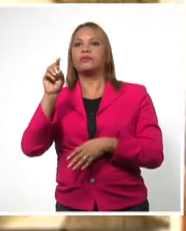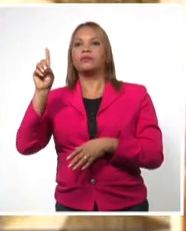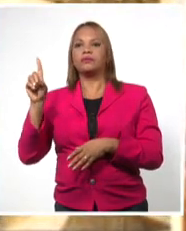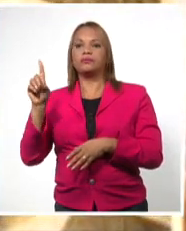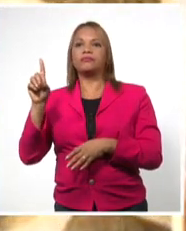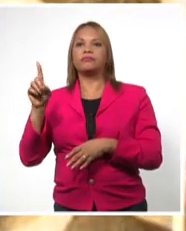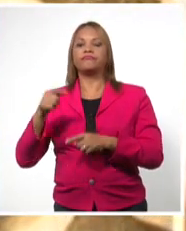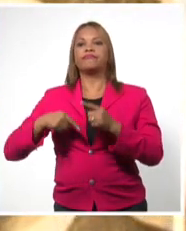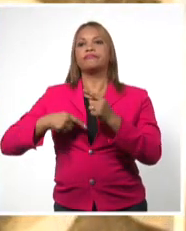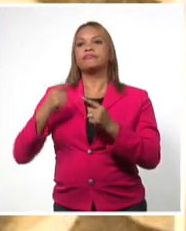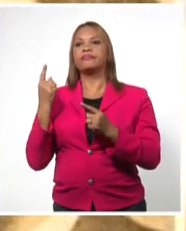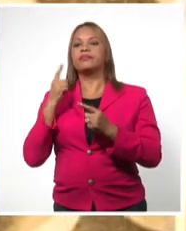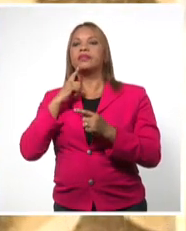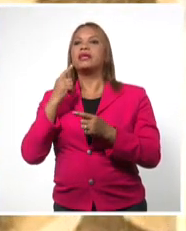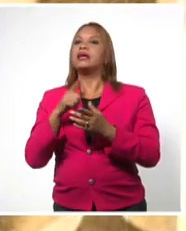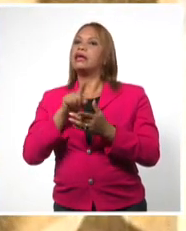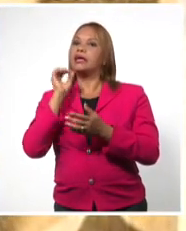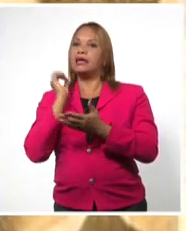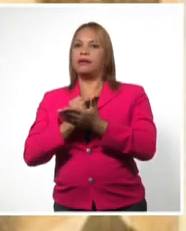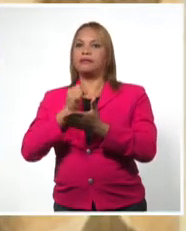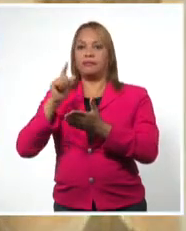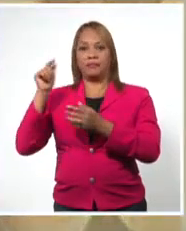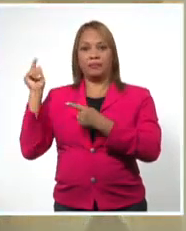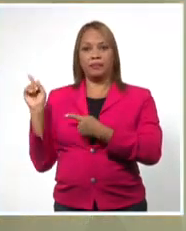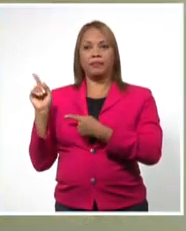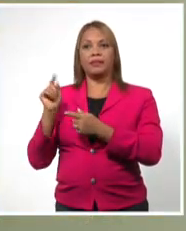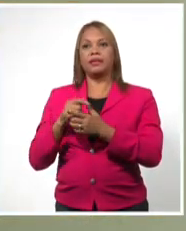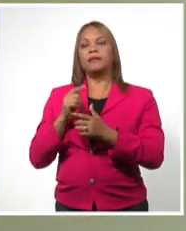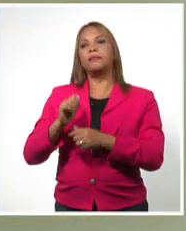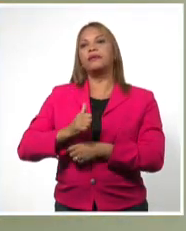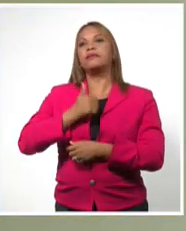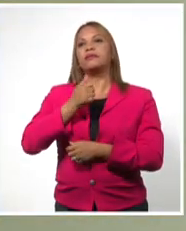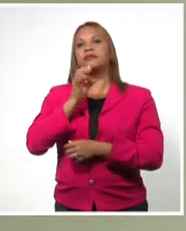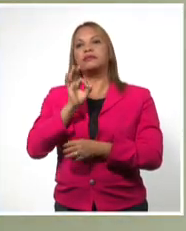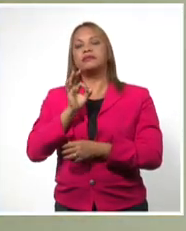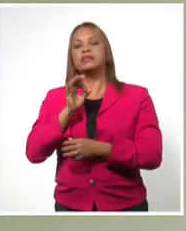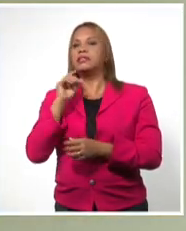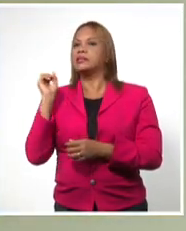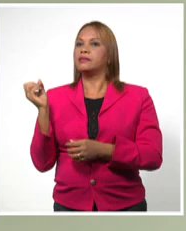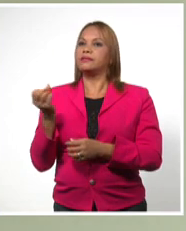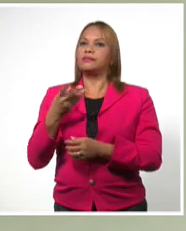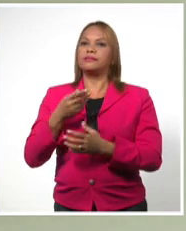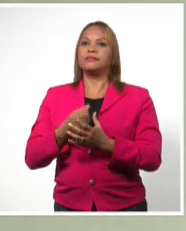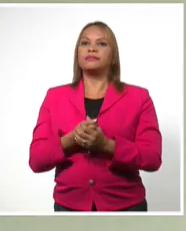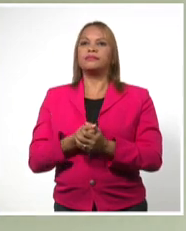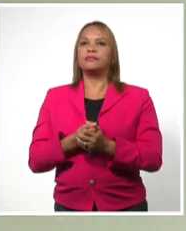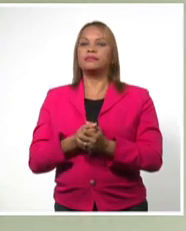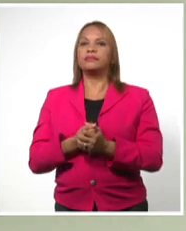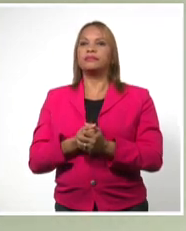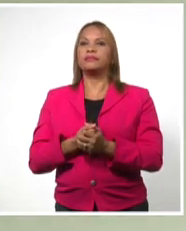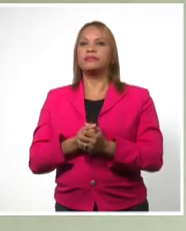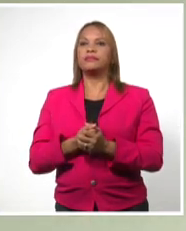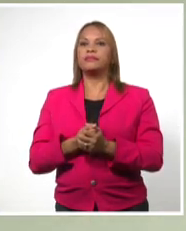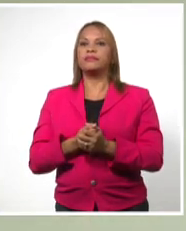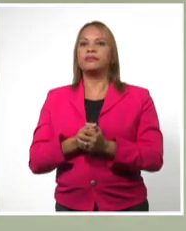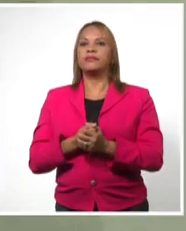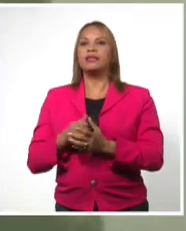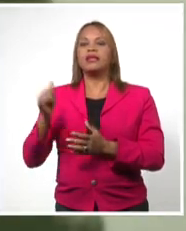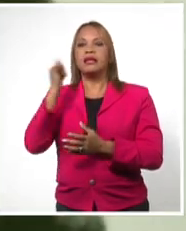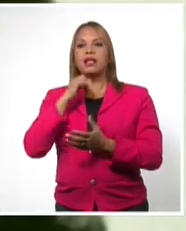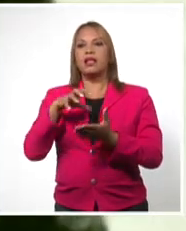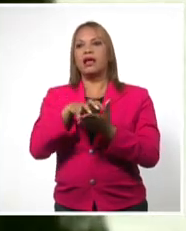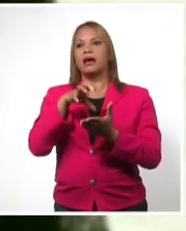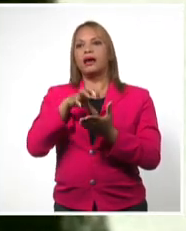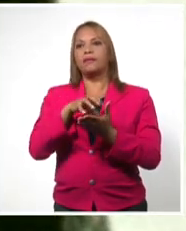a la enmienda Platt y a cuanto presidente de la república obrara vergonzosamente. Ocupó los escaños de la Cámara de Representantes